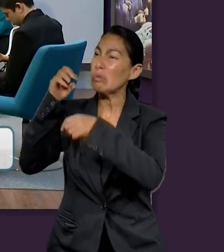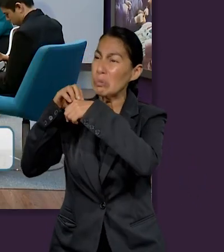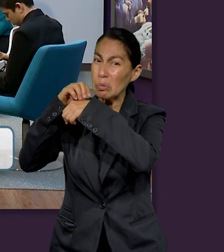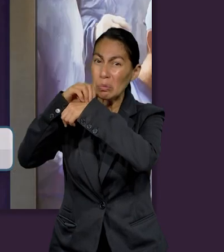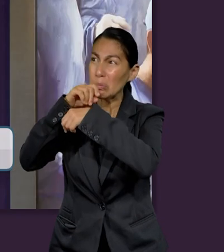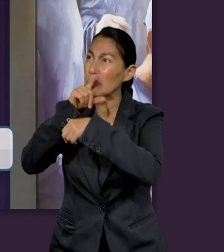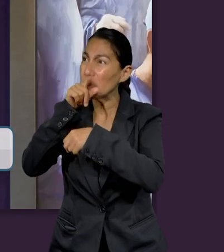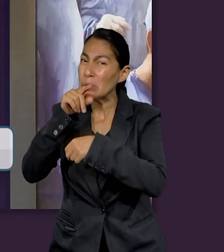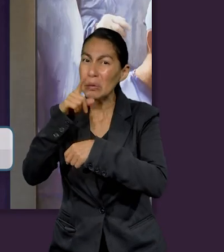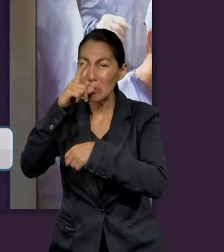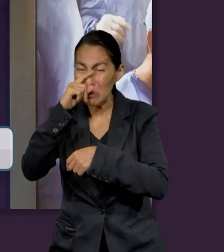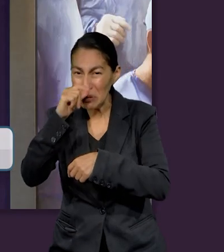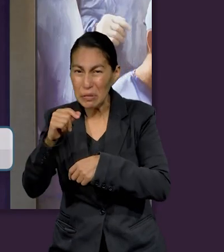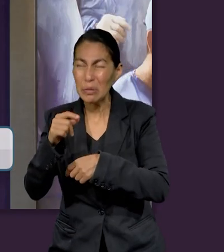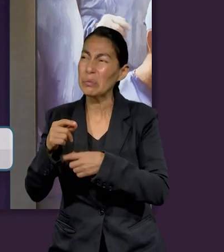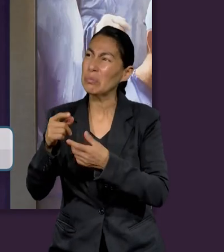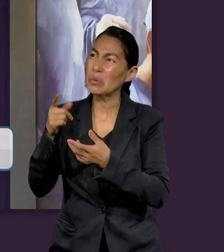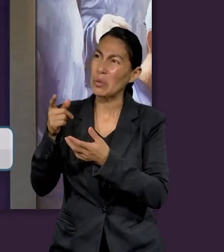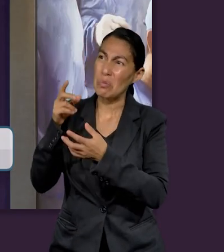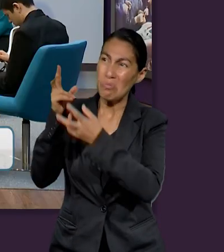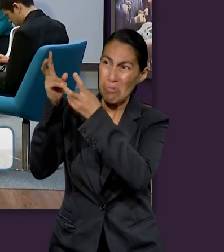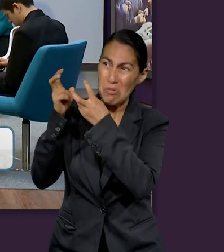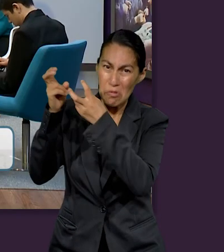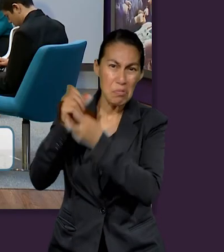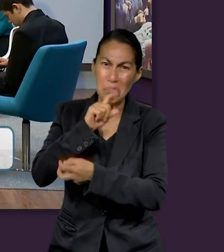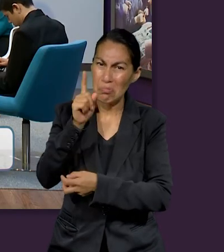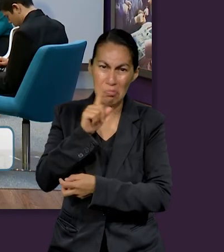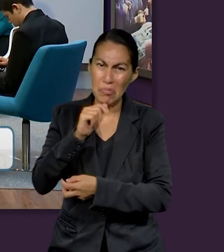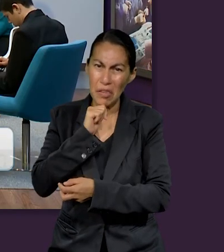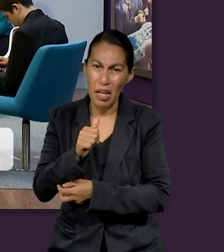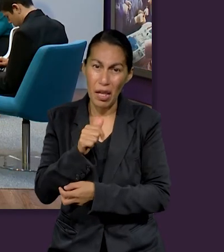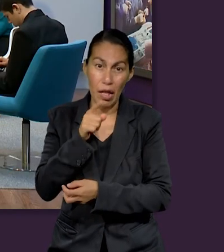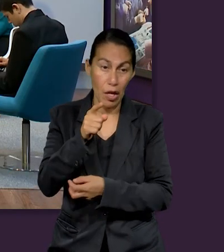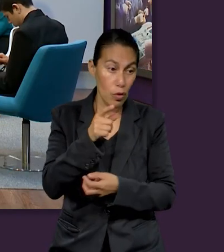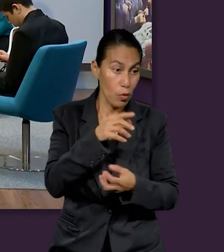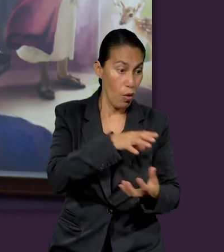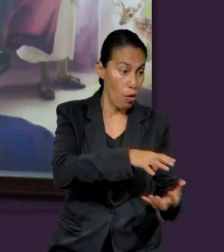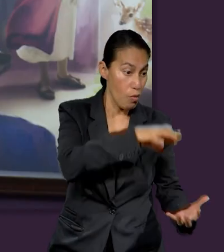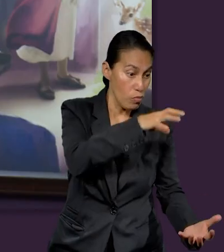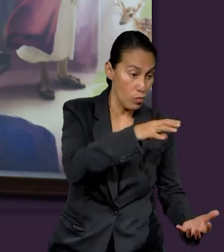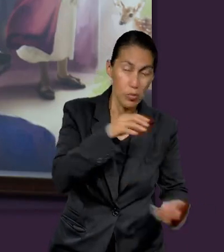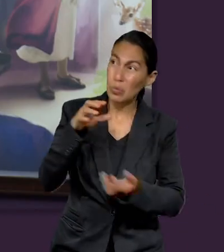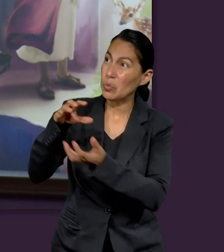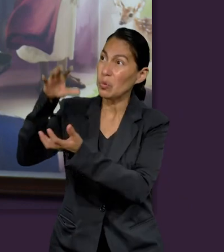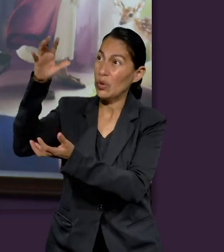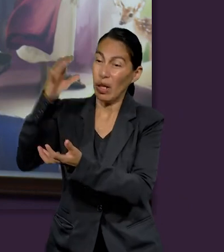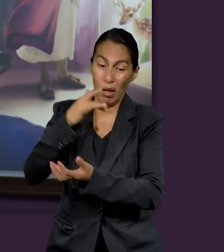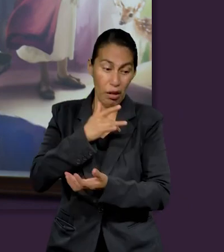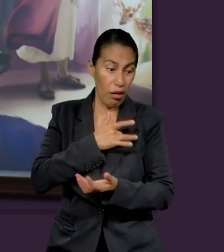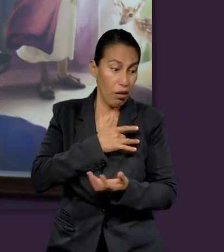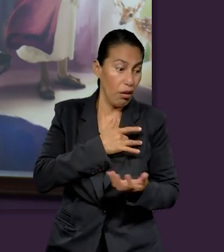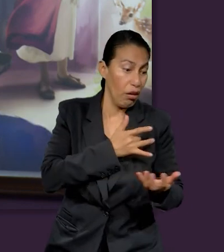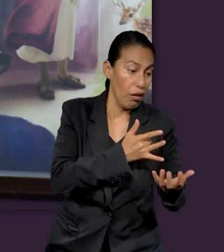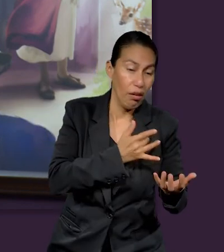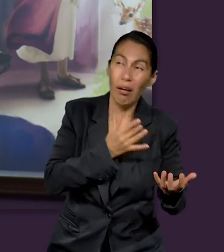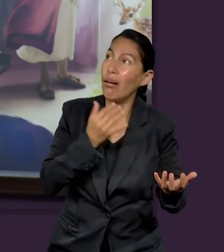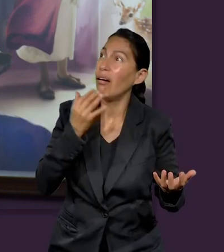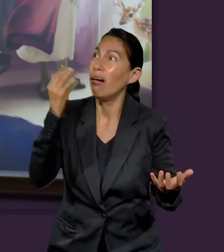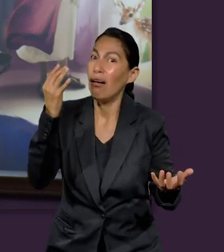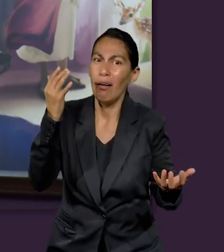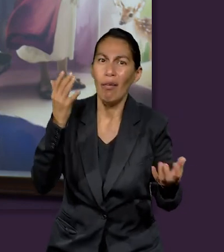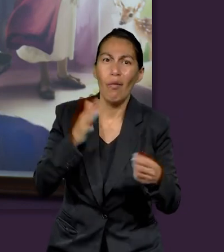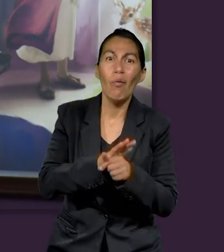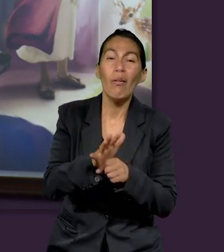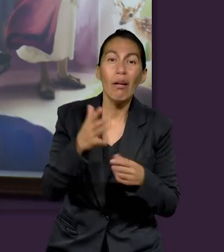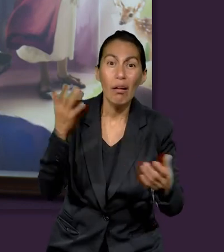y hurtan sino haceos tesoros en el cielo donde ni la polilla ni el modo destruyen y donde ladrón no entra ni hurtan porque esté vuestro tesoro